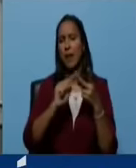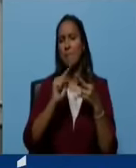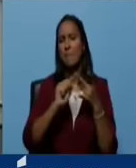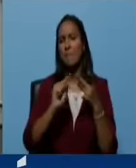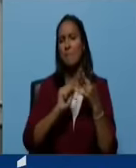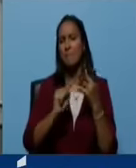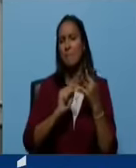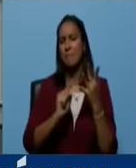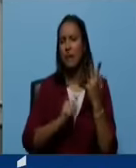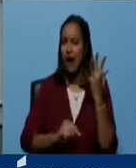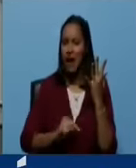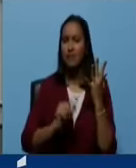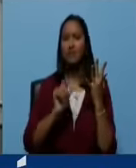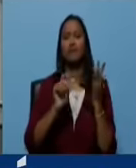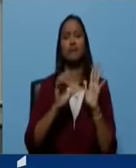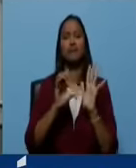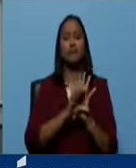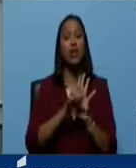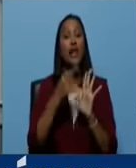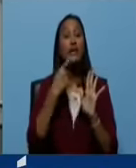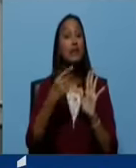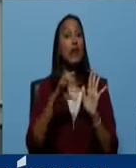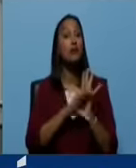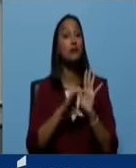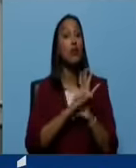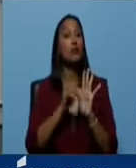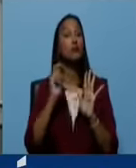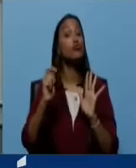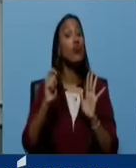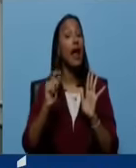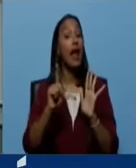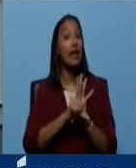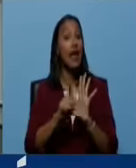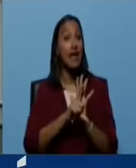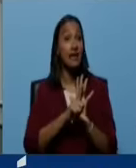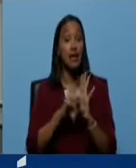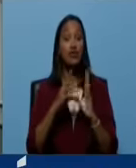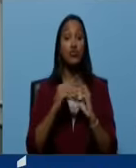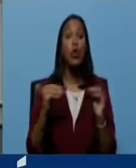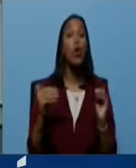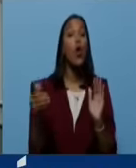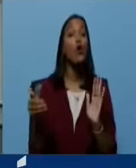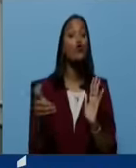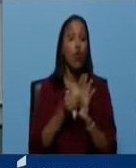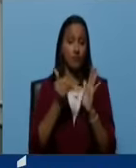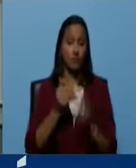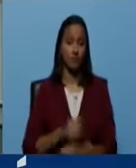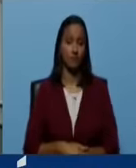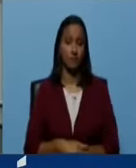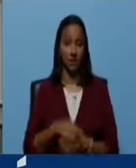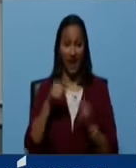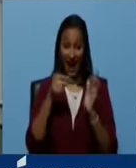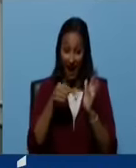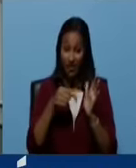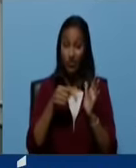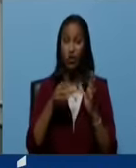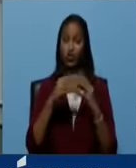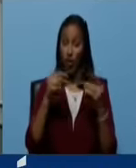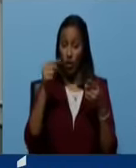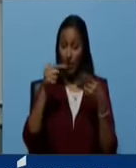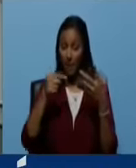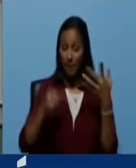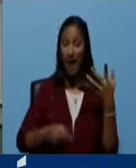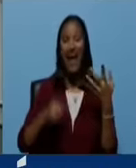y constitucionales en contravención del ordenamiento jurídico. Y ahí se hace